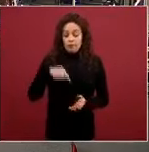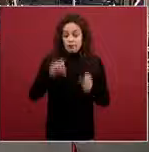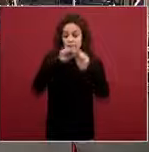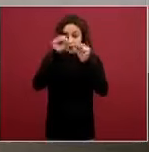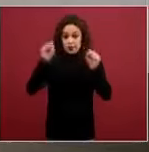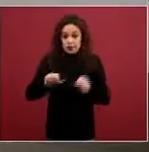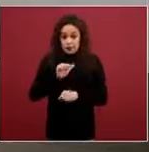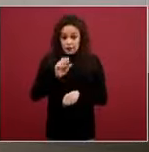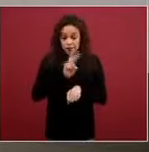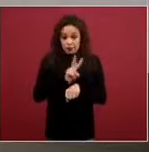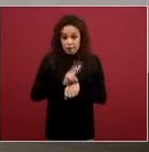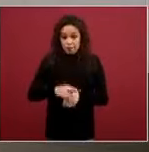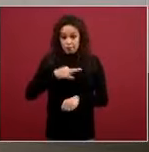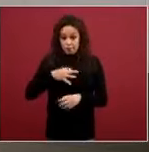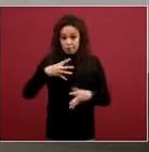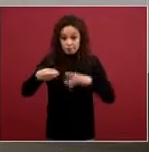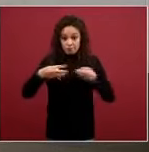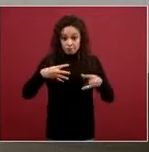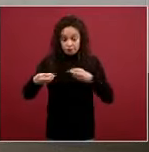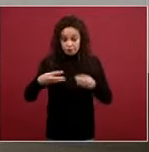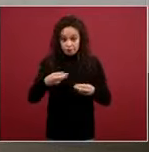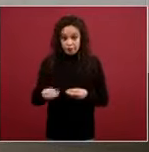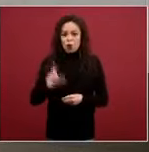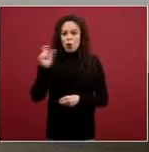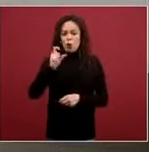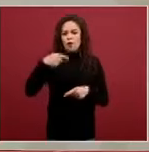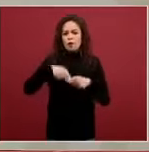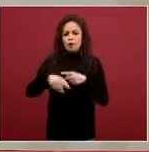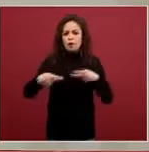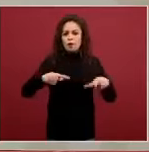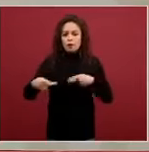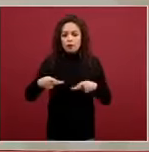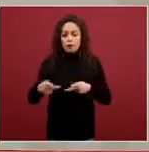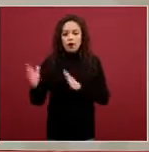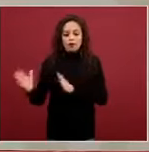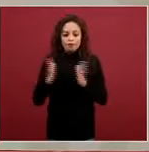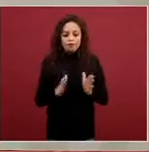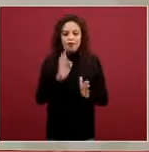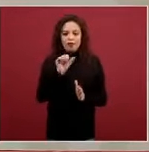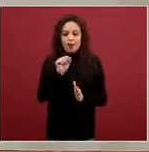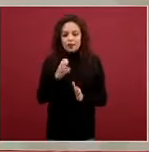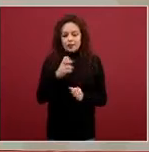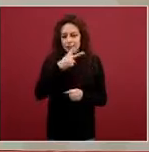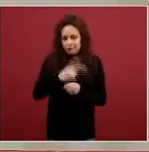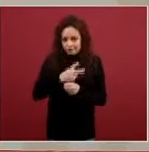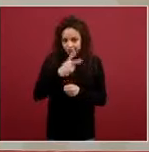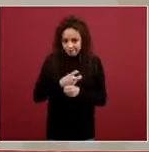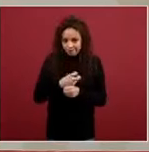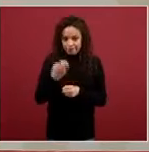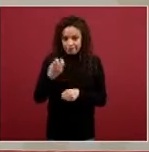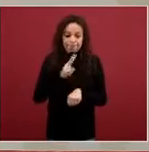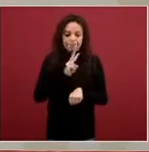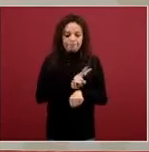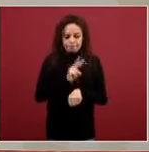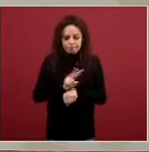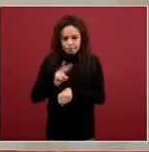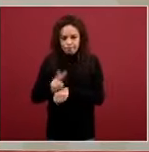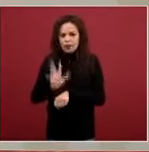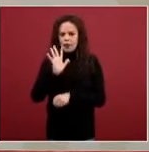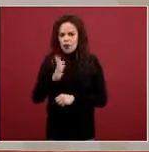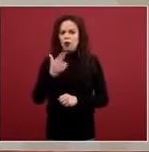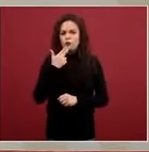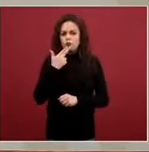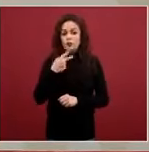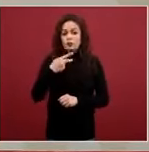vigilancia epidemiológica, lo empezamos a preparar en fase 2 y ahora ya se piloteó, ya lo estaban utilizando, pero no era un